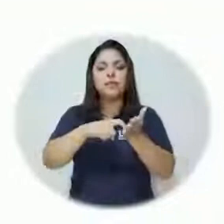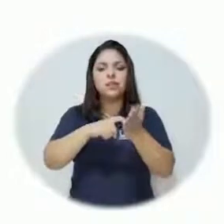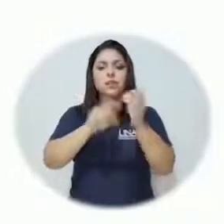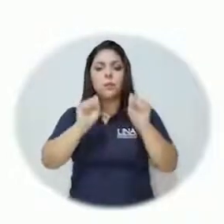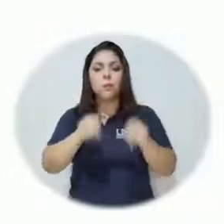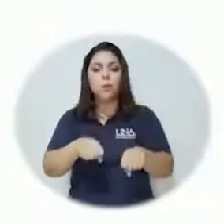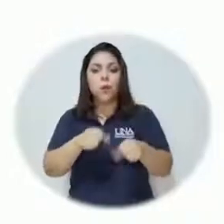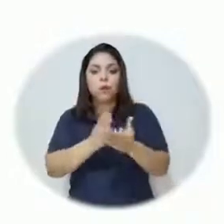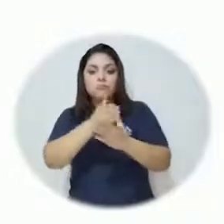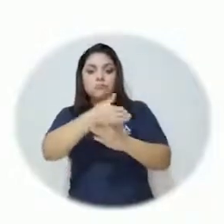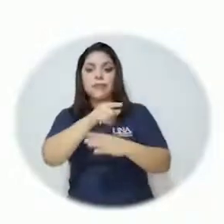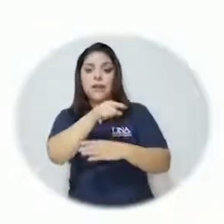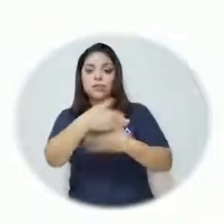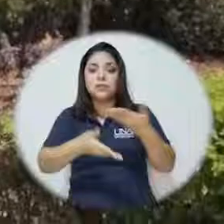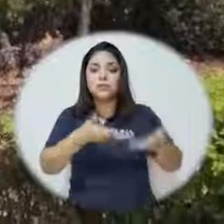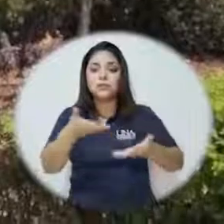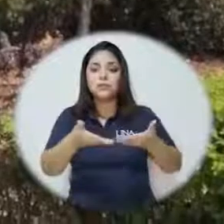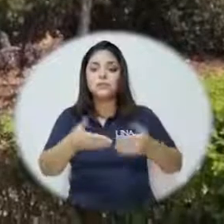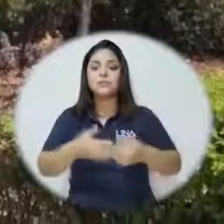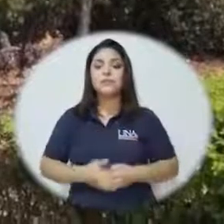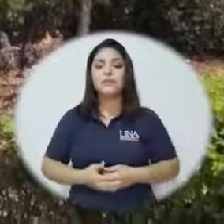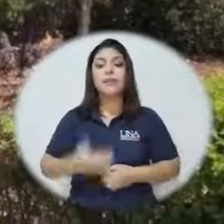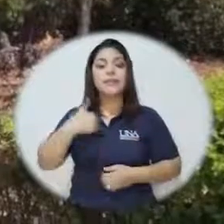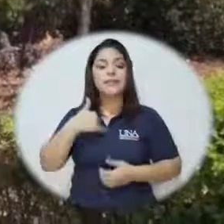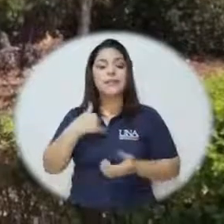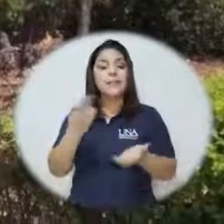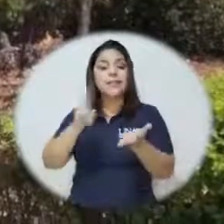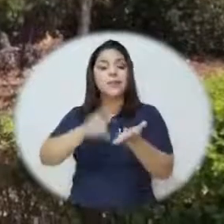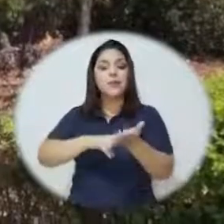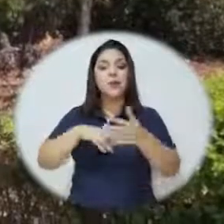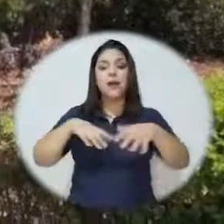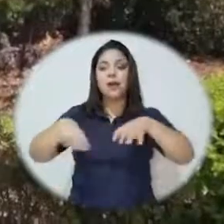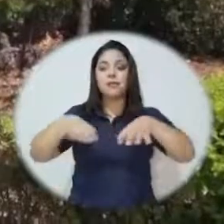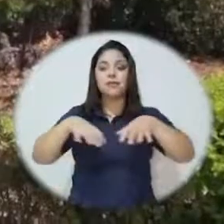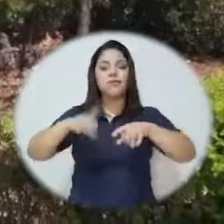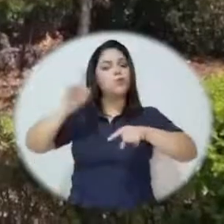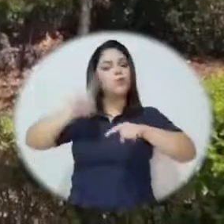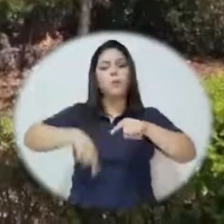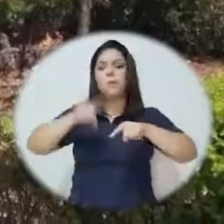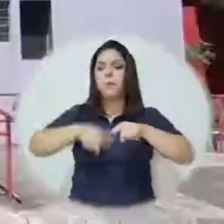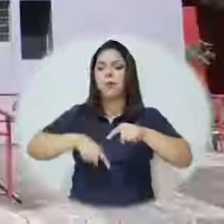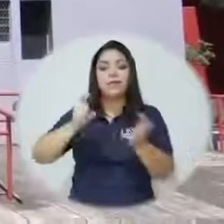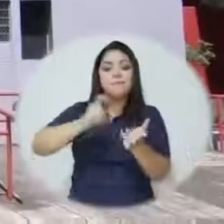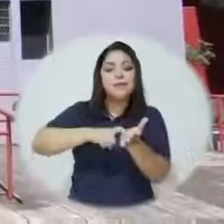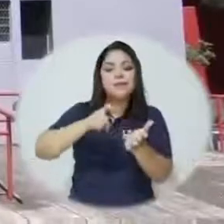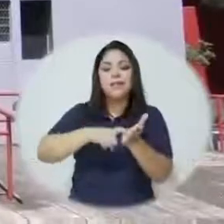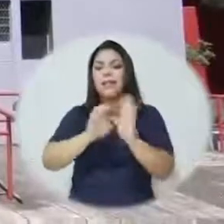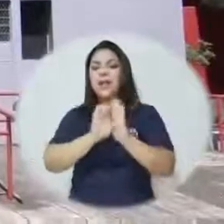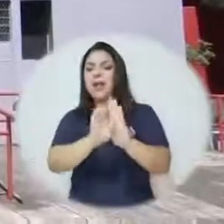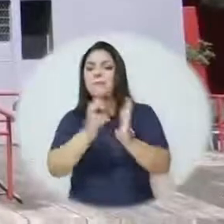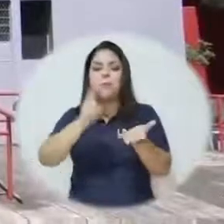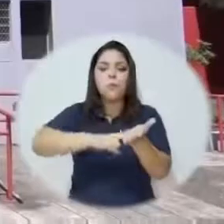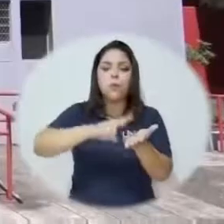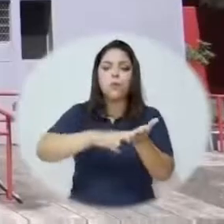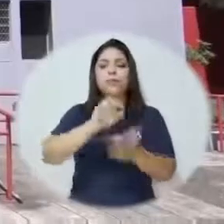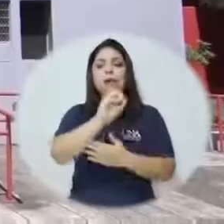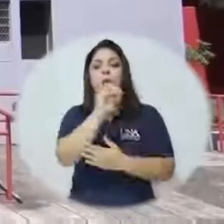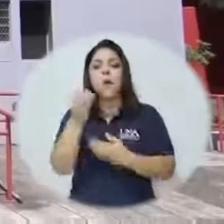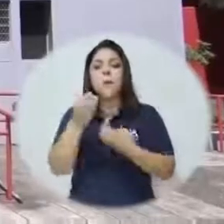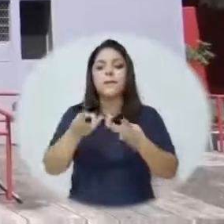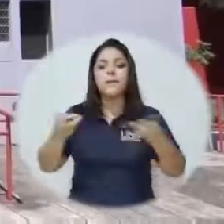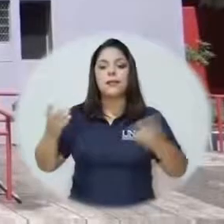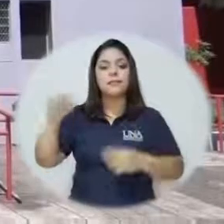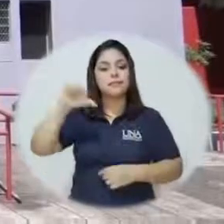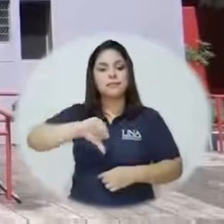para acceder a estos servicios? Tener la matrícula activa. No podés tener pendientes como multas o materiales